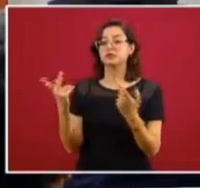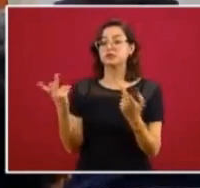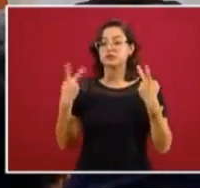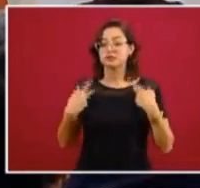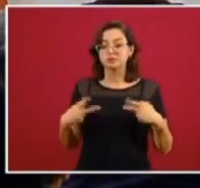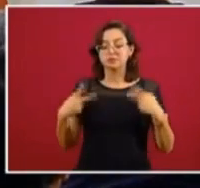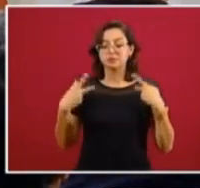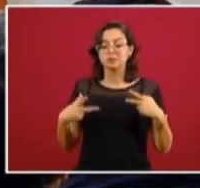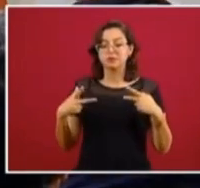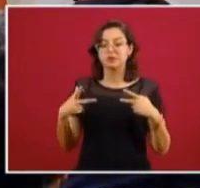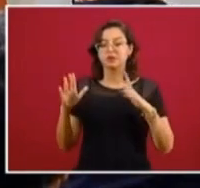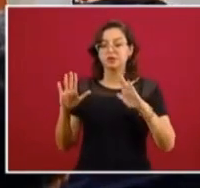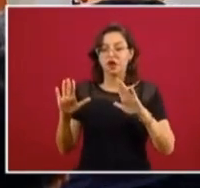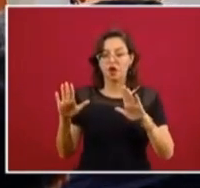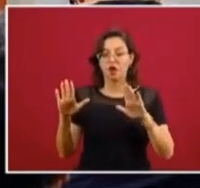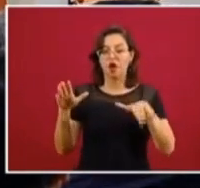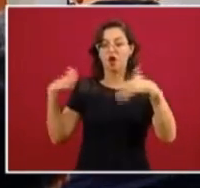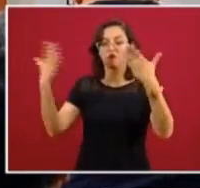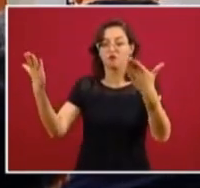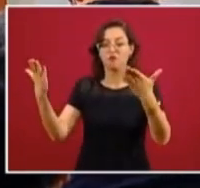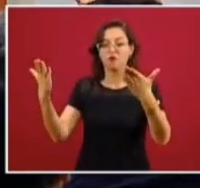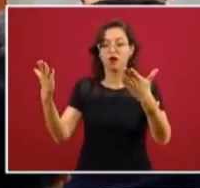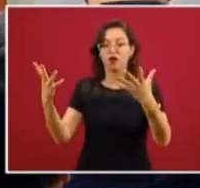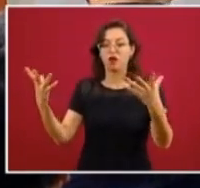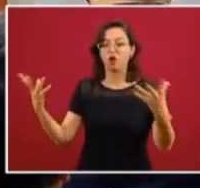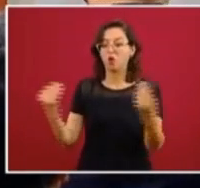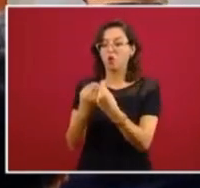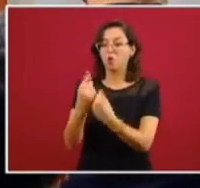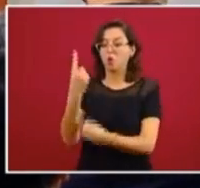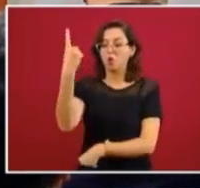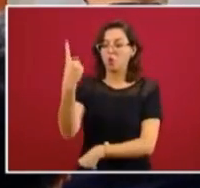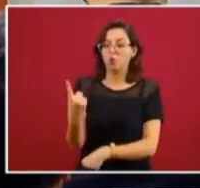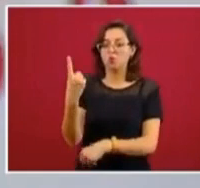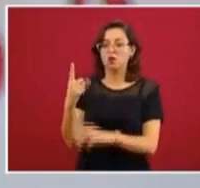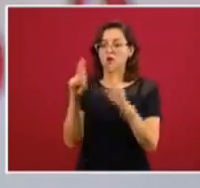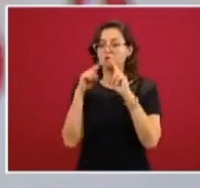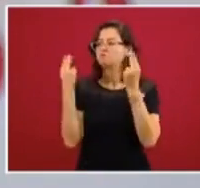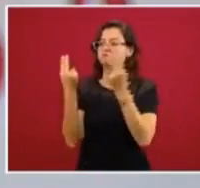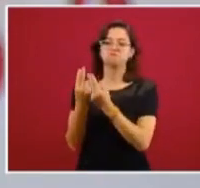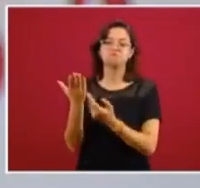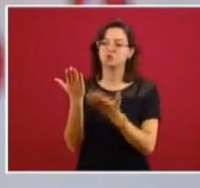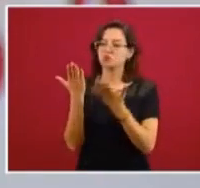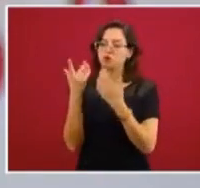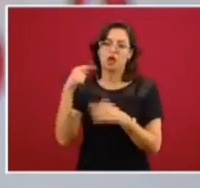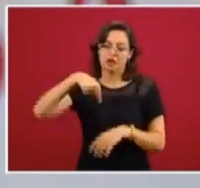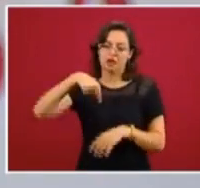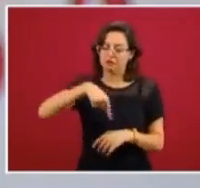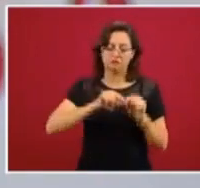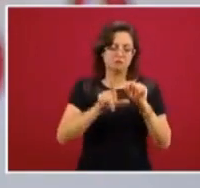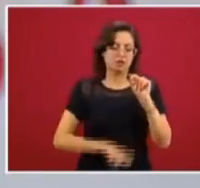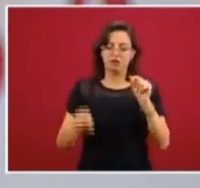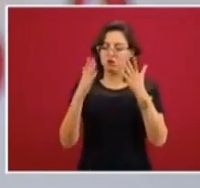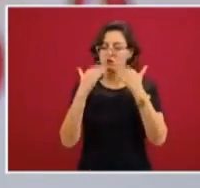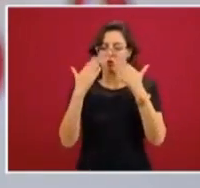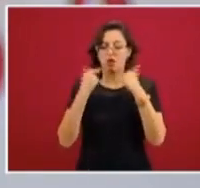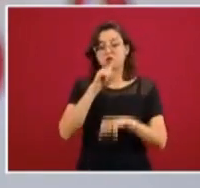campo estructurado en una sola unidad técnica. Por ejemplo, en Estados Unidos existe el Servicio Nacional de